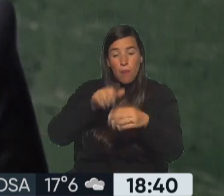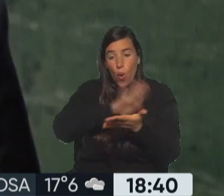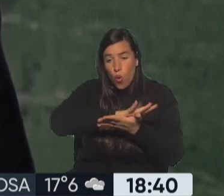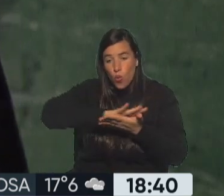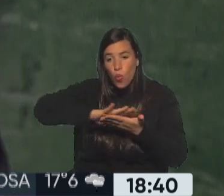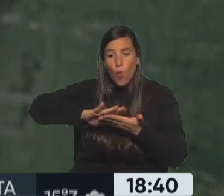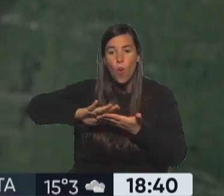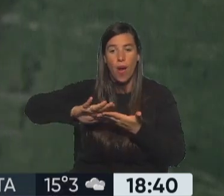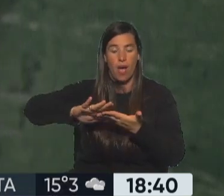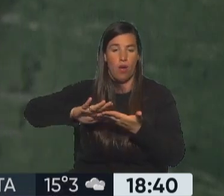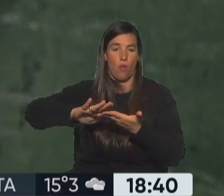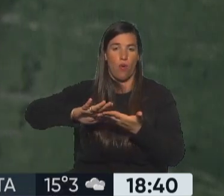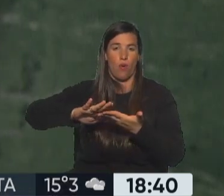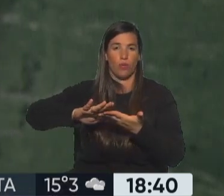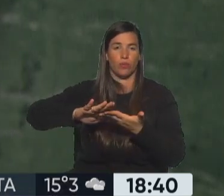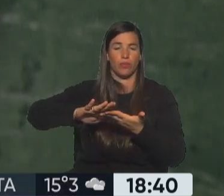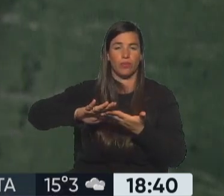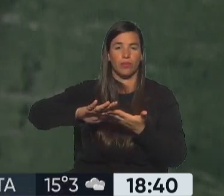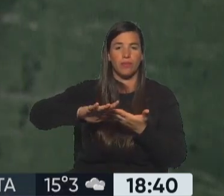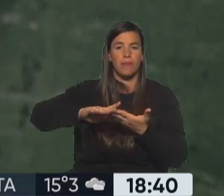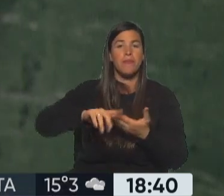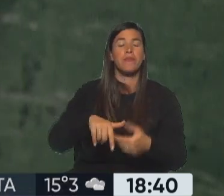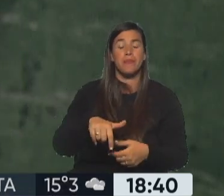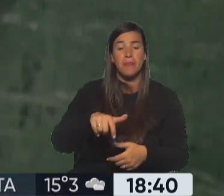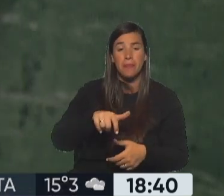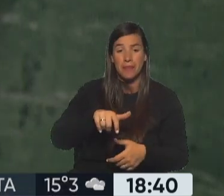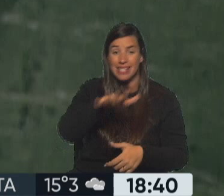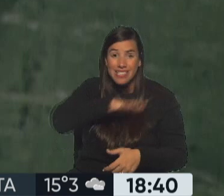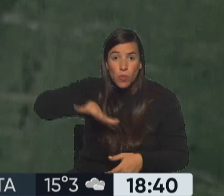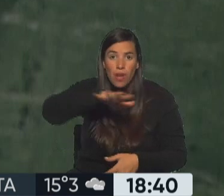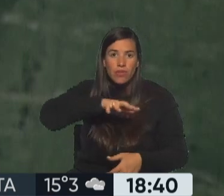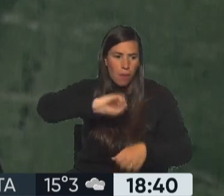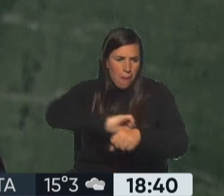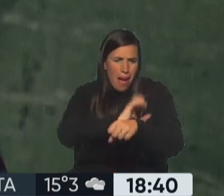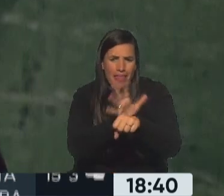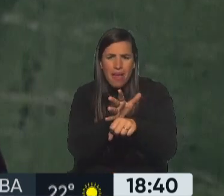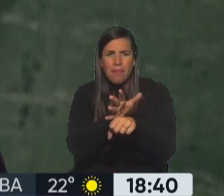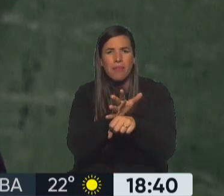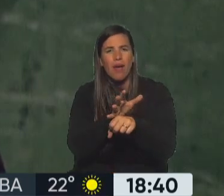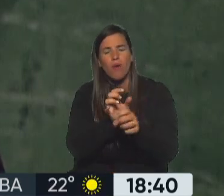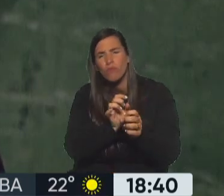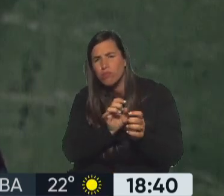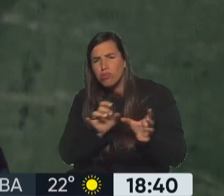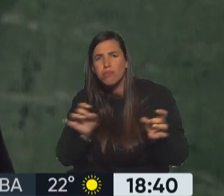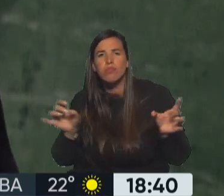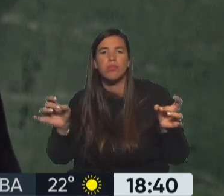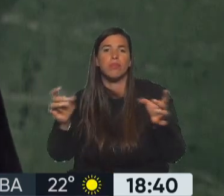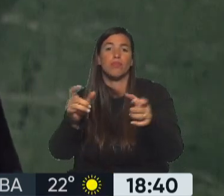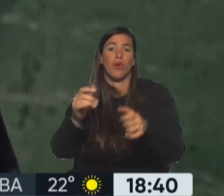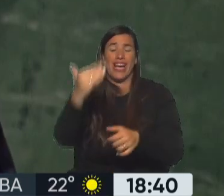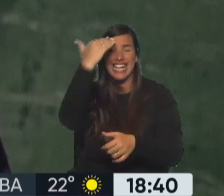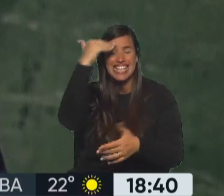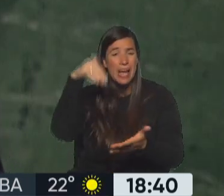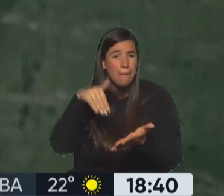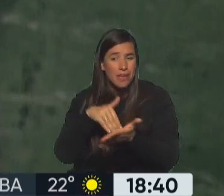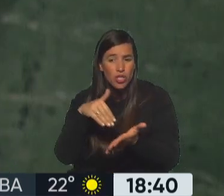todavía sobrelleva los efectos de una pandemia que acabó con la vida de 15 millones de personas, dejando al